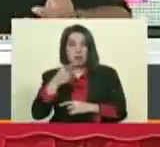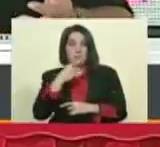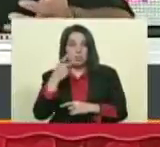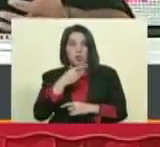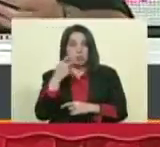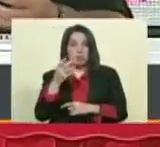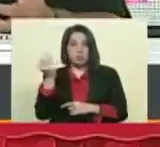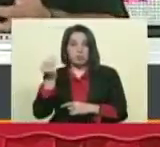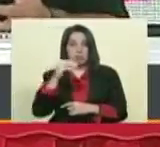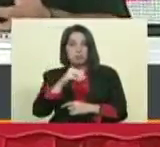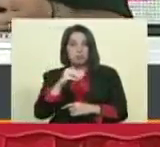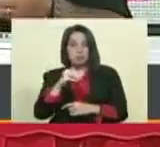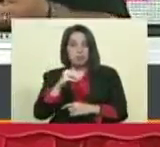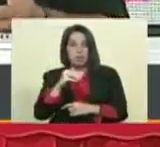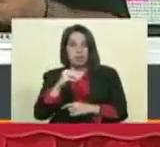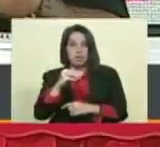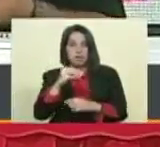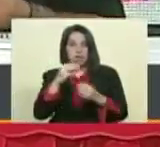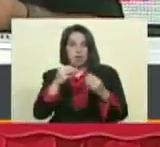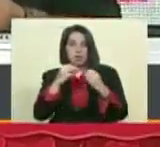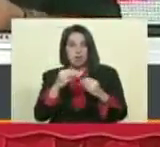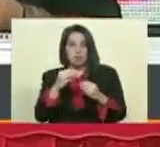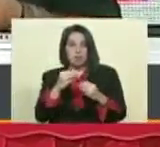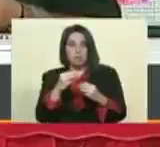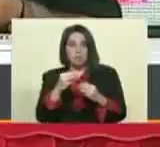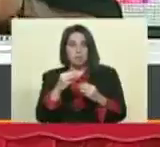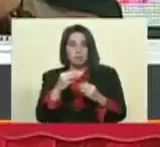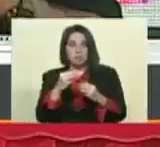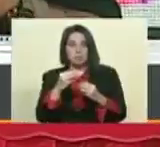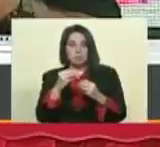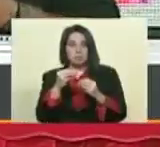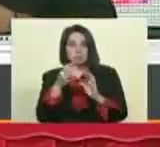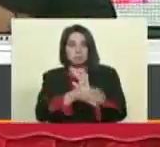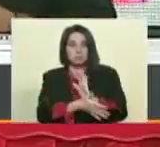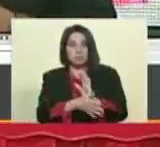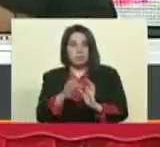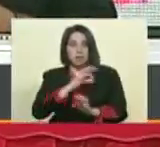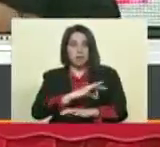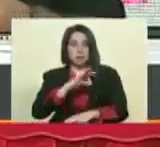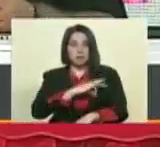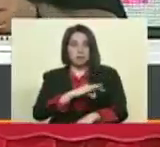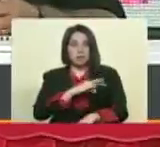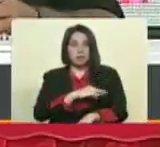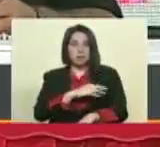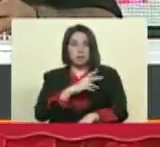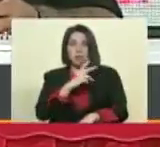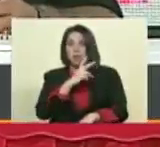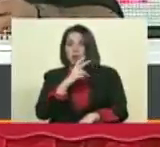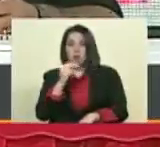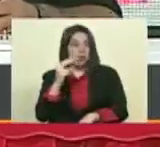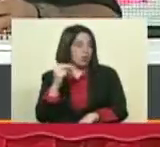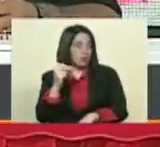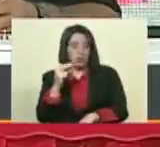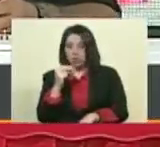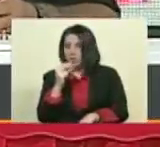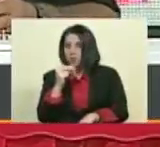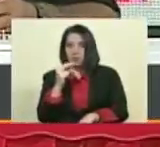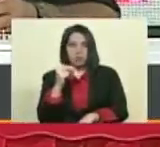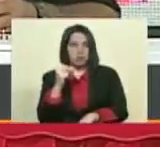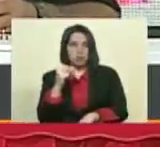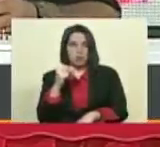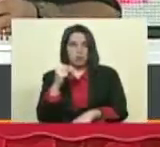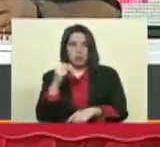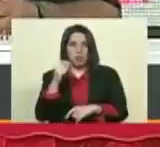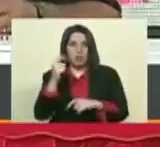Los males del capitalismo solo tienen solución en el socialismo, no es en el capitalismo como se van a